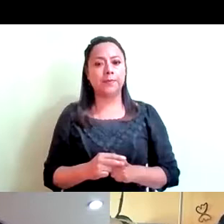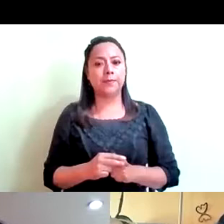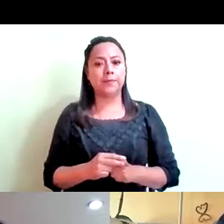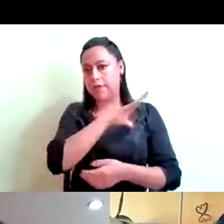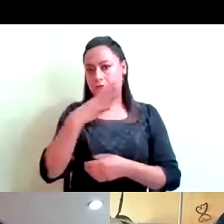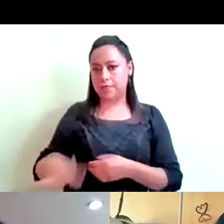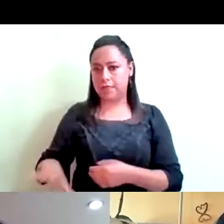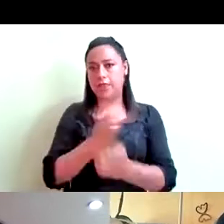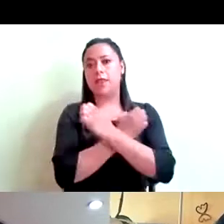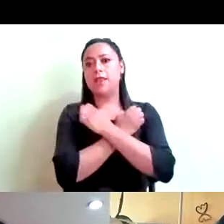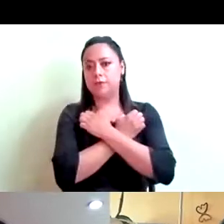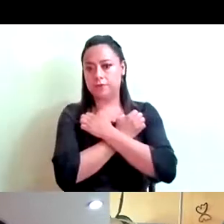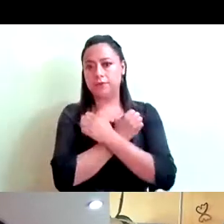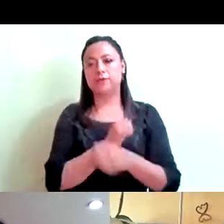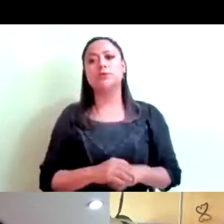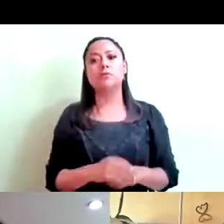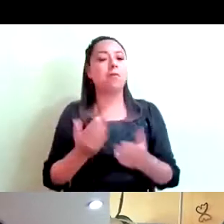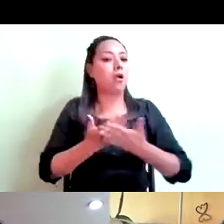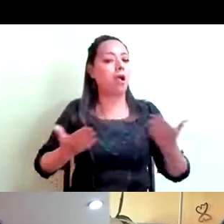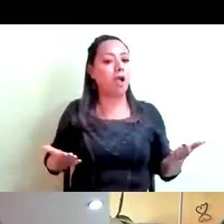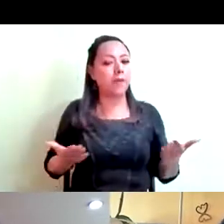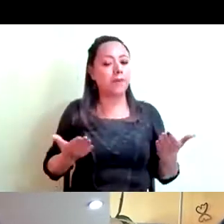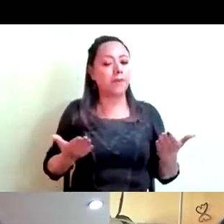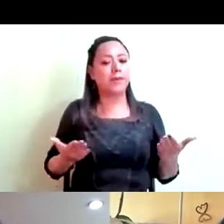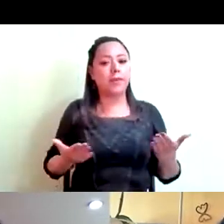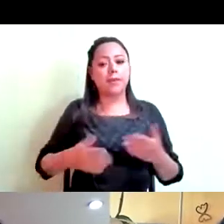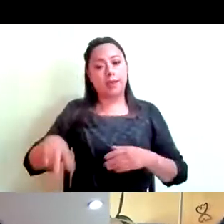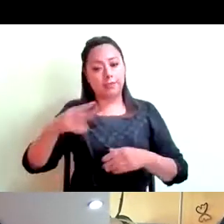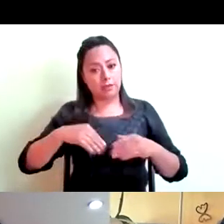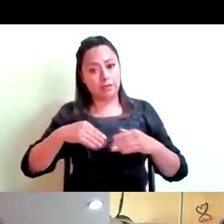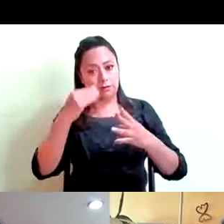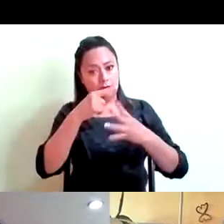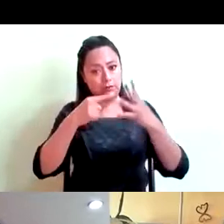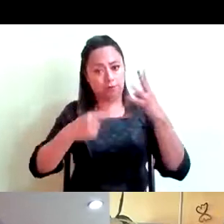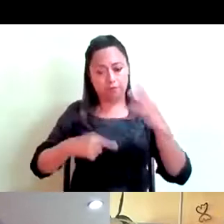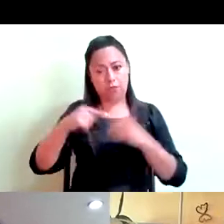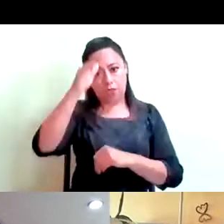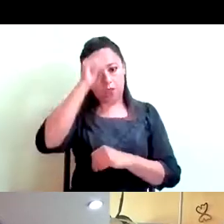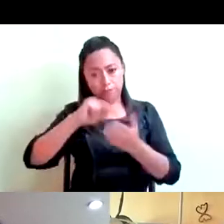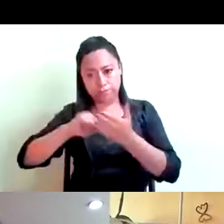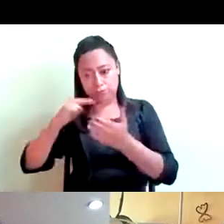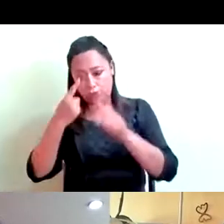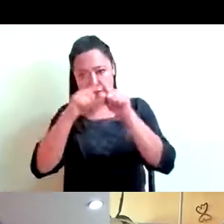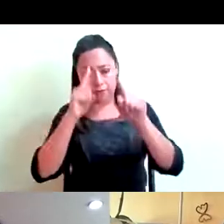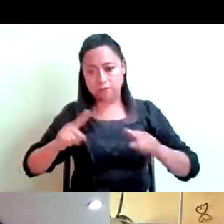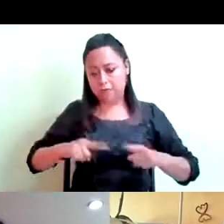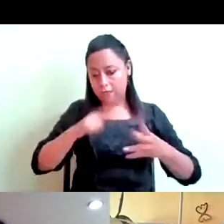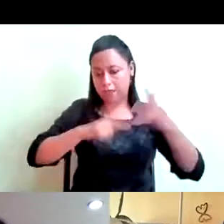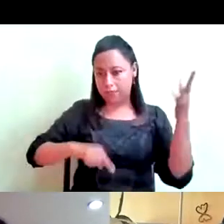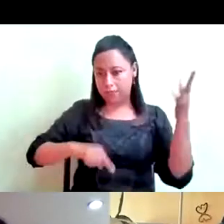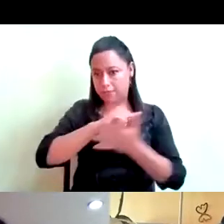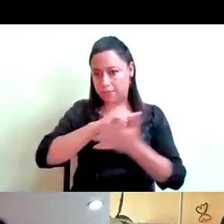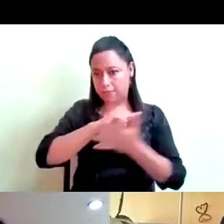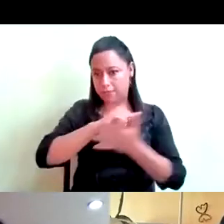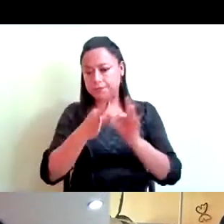bases, en el acuerdo y demás disposiciones jurídicas aplicables. El acuerdo antes mencionado refiere